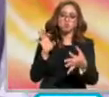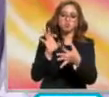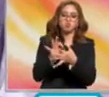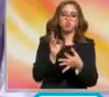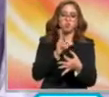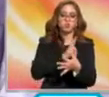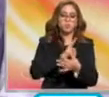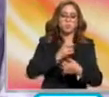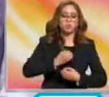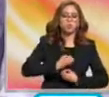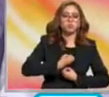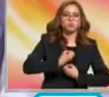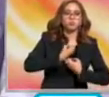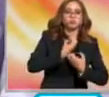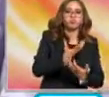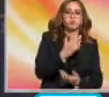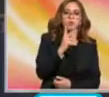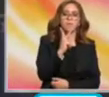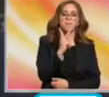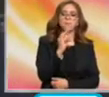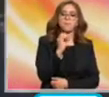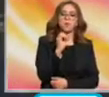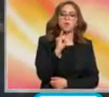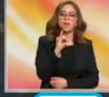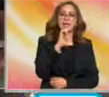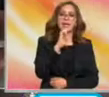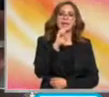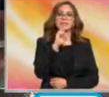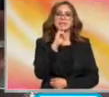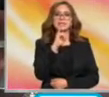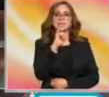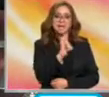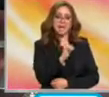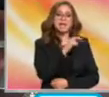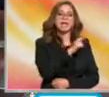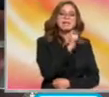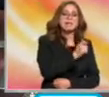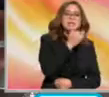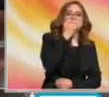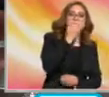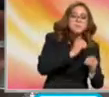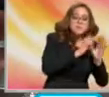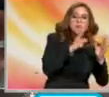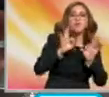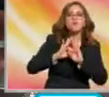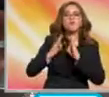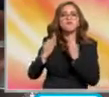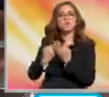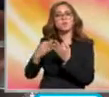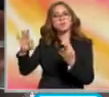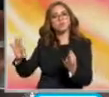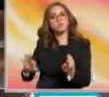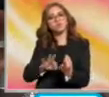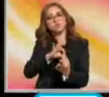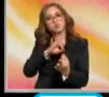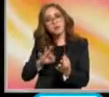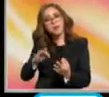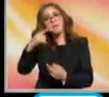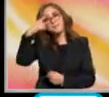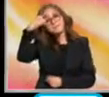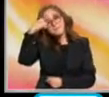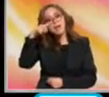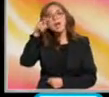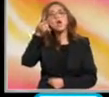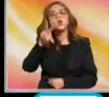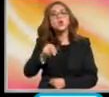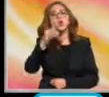poesía que habla de la primavera y una obra musical. Esto en la historia es algo muy importante. Y bueno, solamente para no dejar la